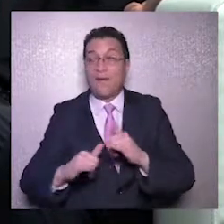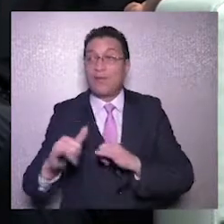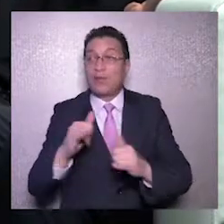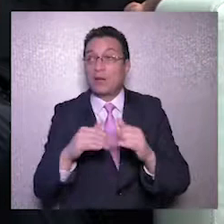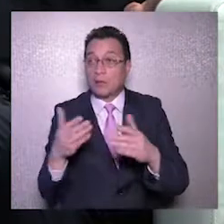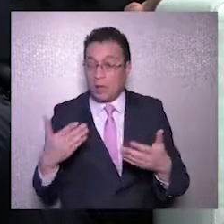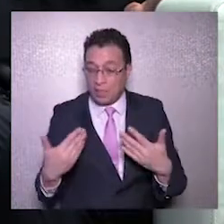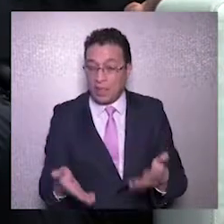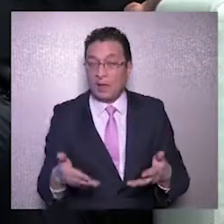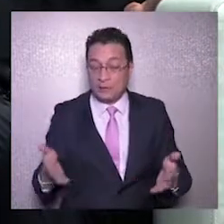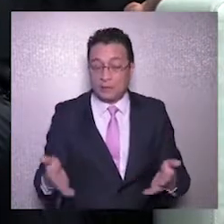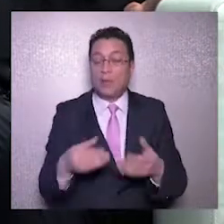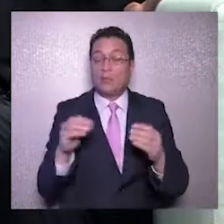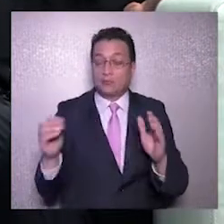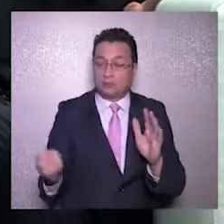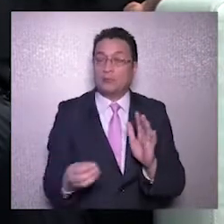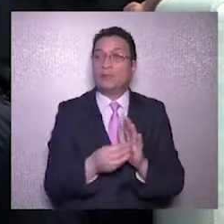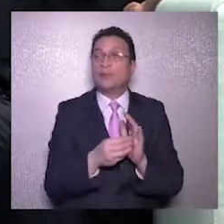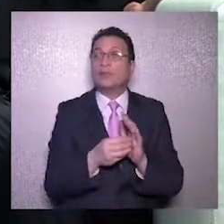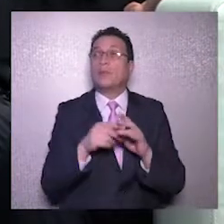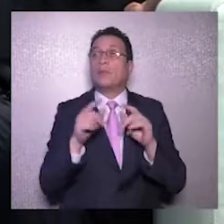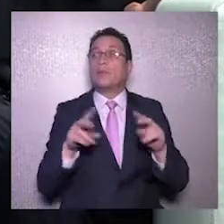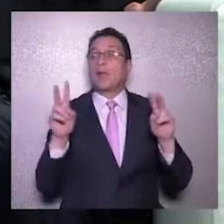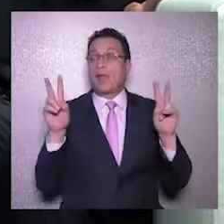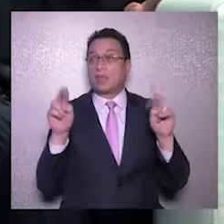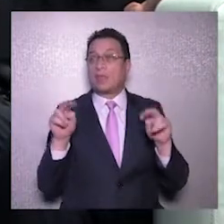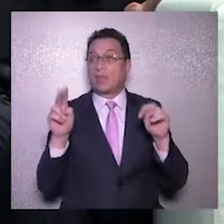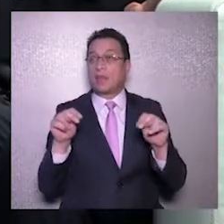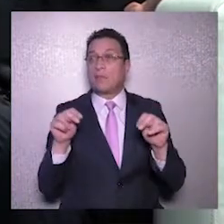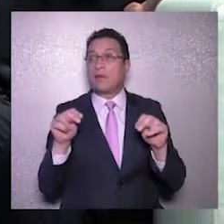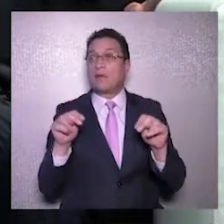esto. Se implementó el tema